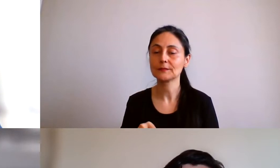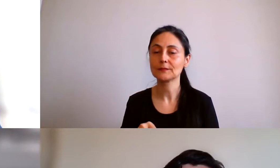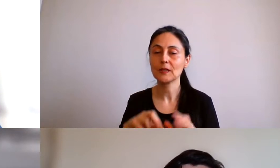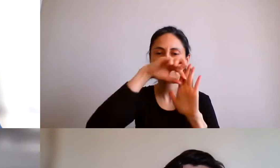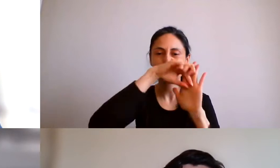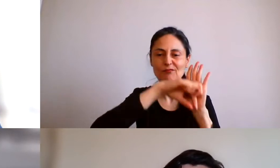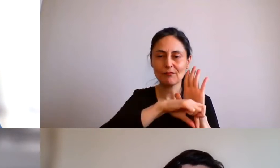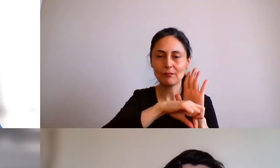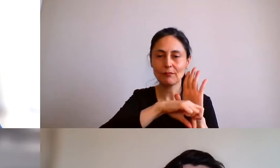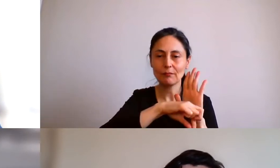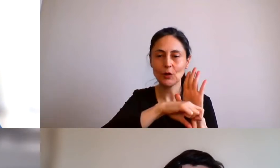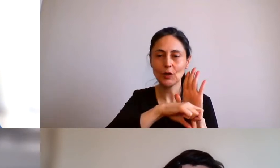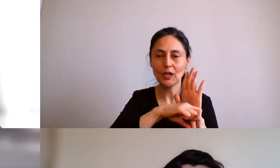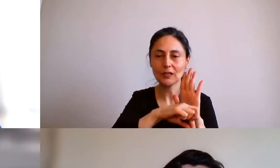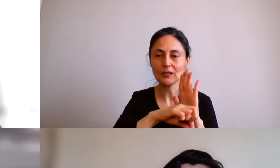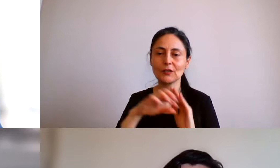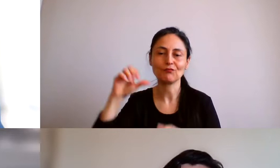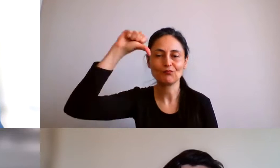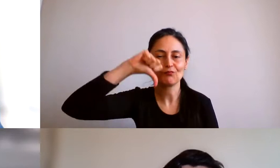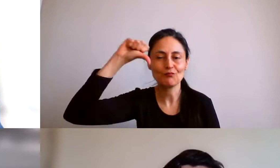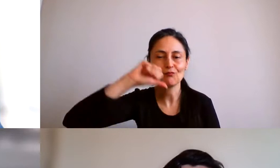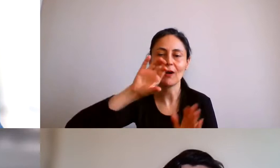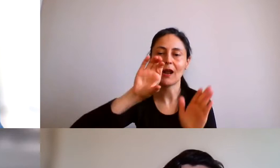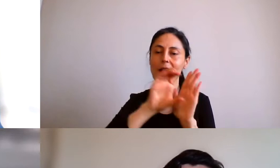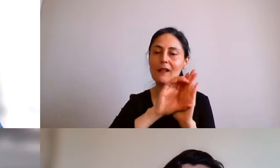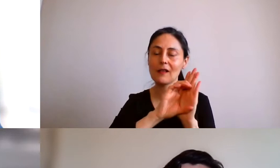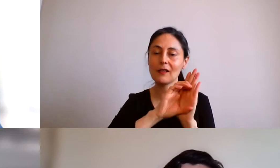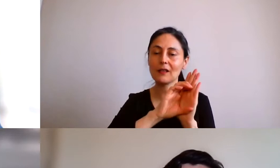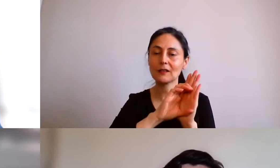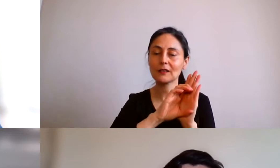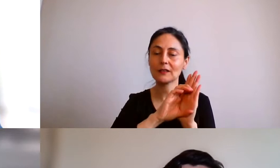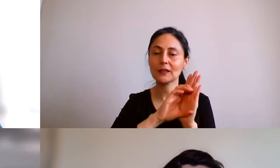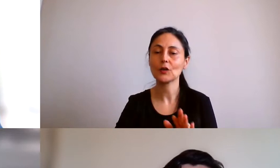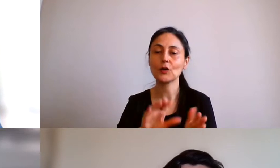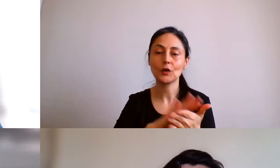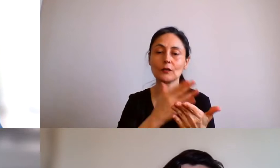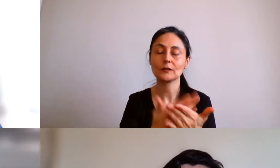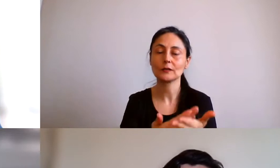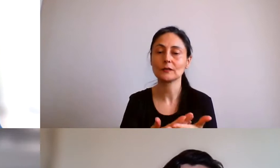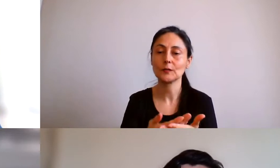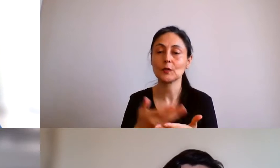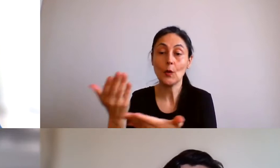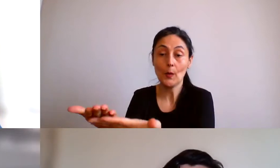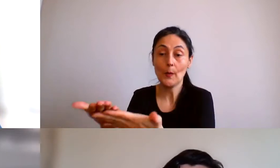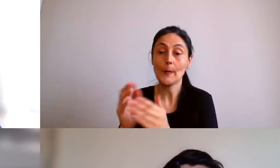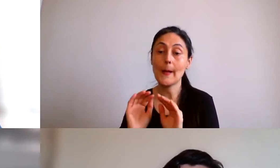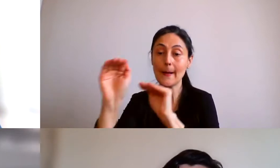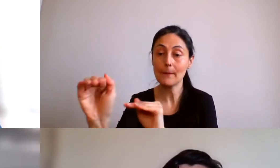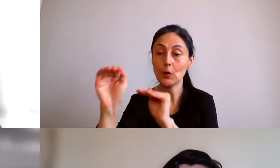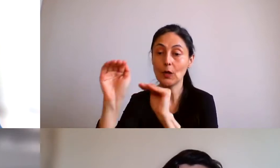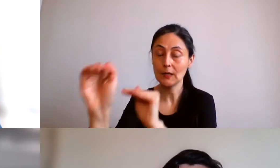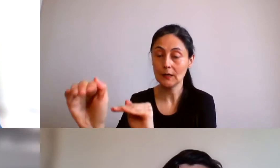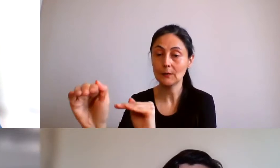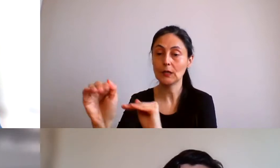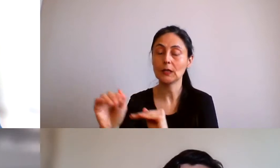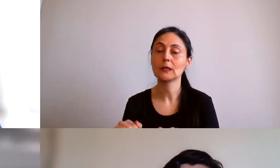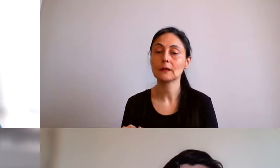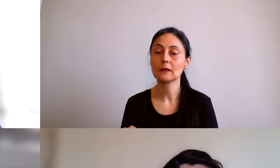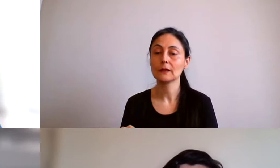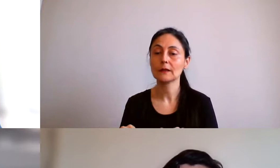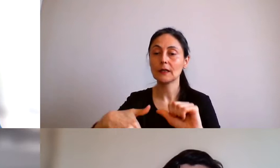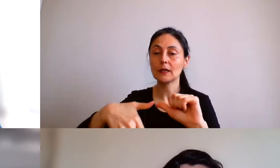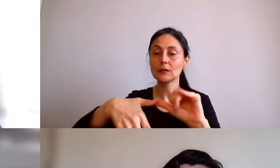del Código Sanitario. Y para todo eso, cuenten con la Asociación Panamericana, que sí lo podemos hacer. Ya lo